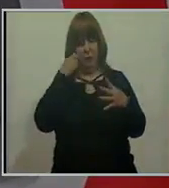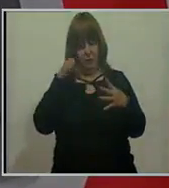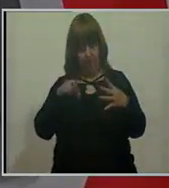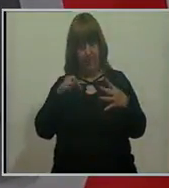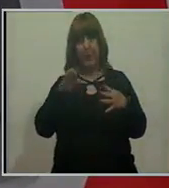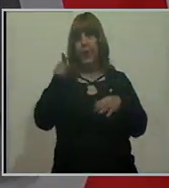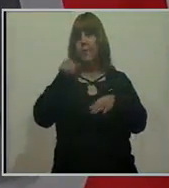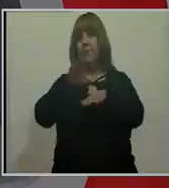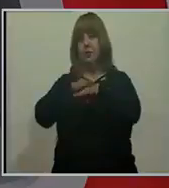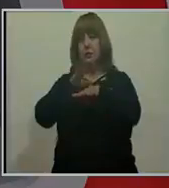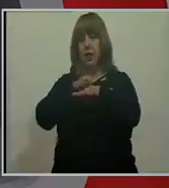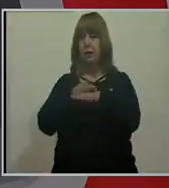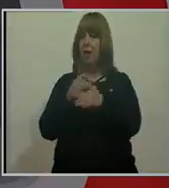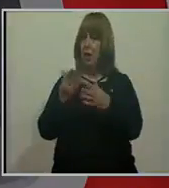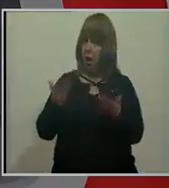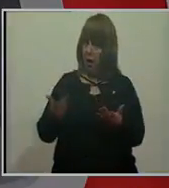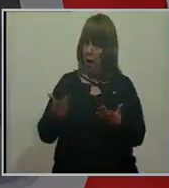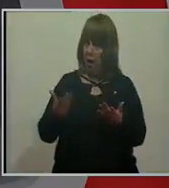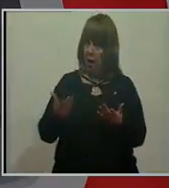se va a encargar de actualizar los precios